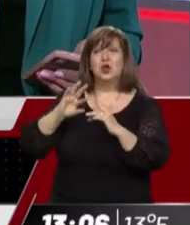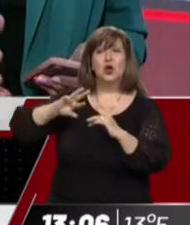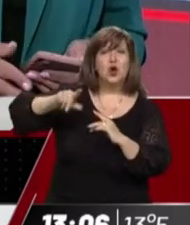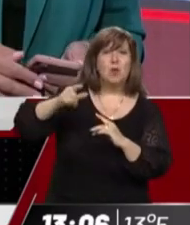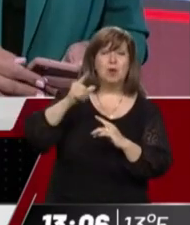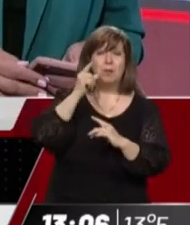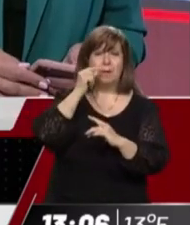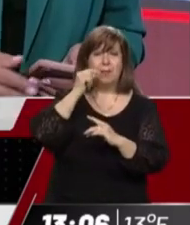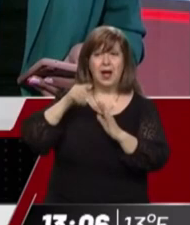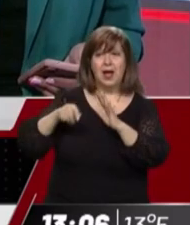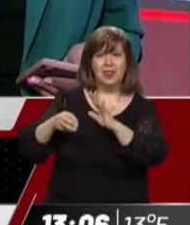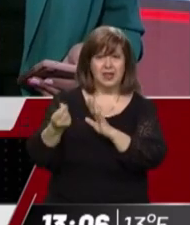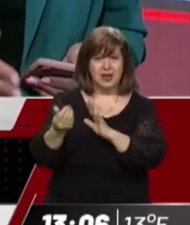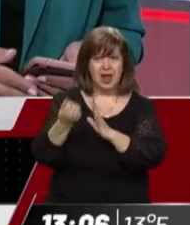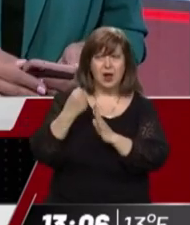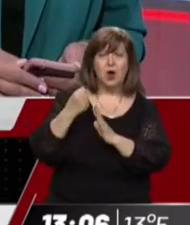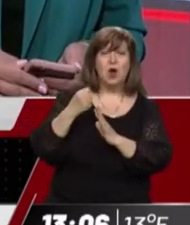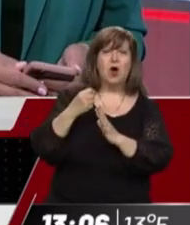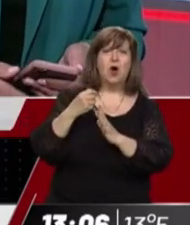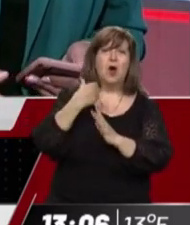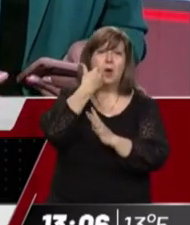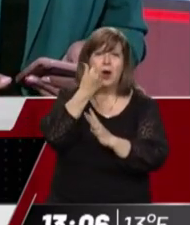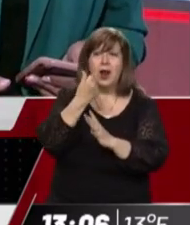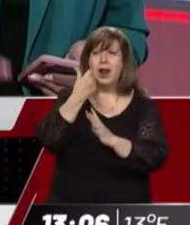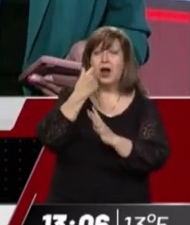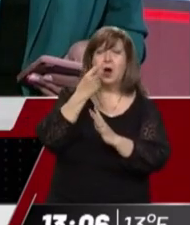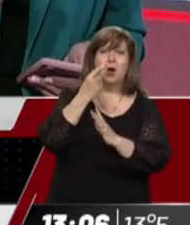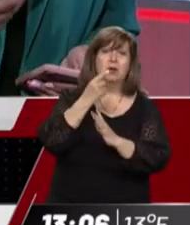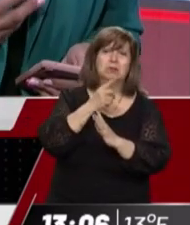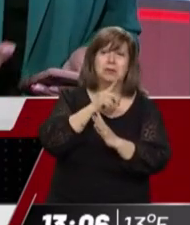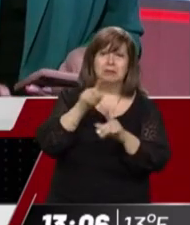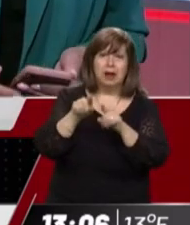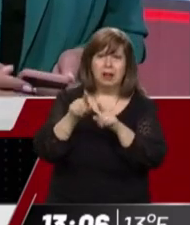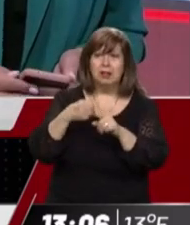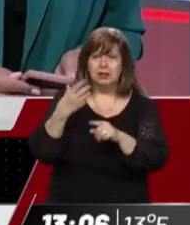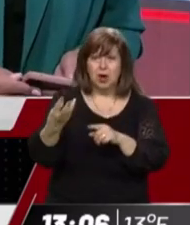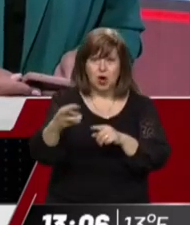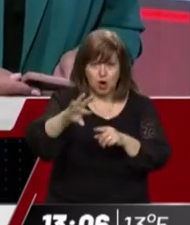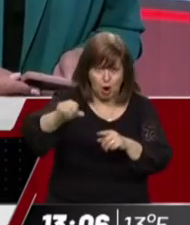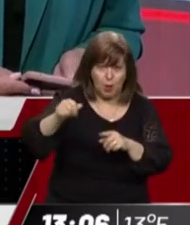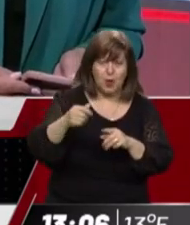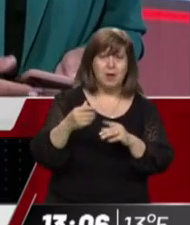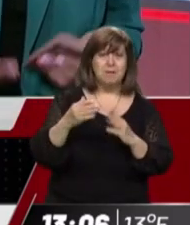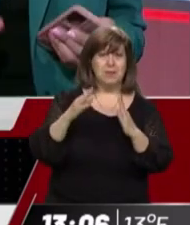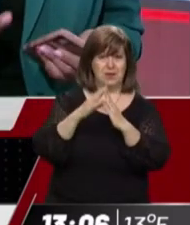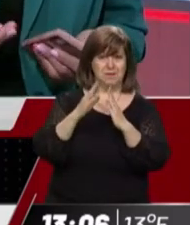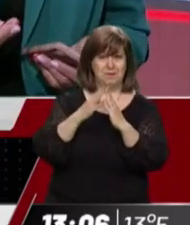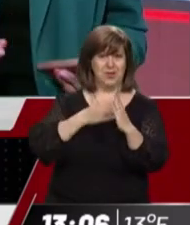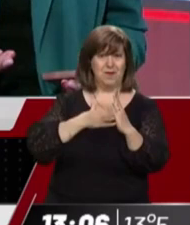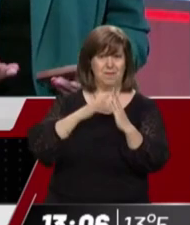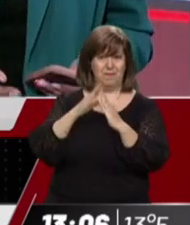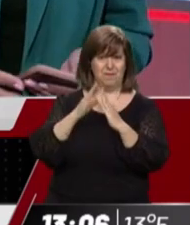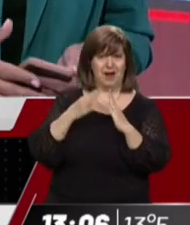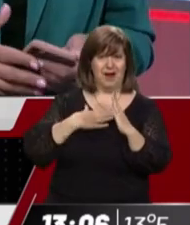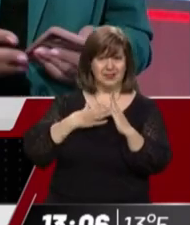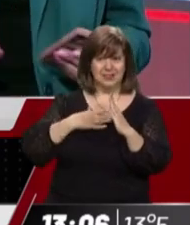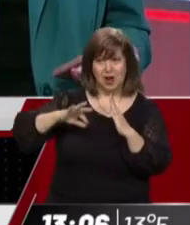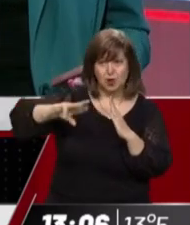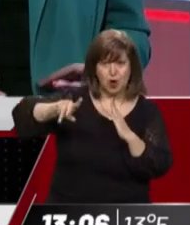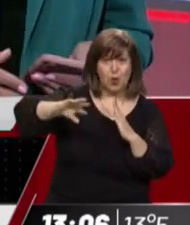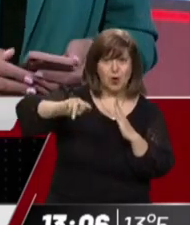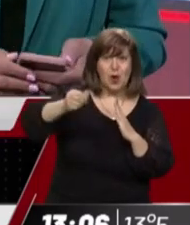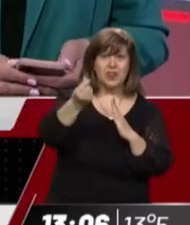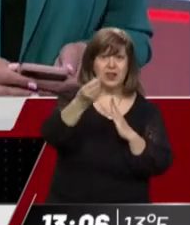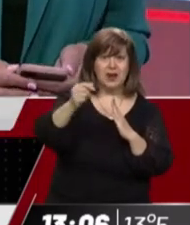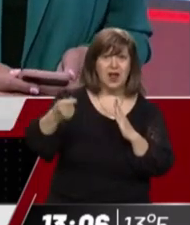tantos años de esos momentos, quizá 15, 20 años, y le seguía dando vergüenza, porque dice, ¿cómo pude hacerlo? O sea, ahora que están